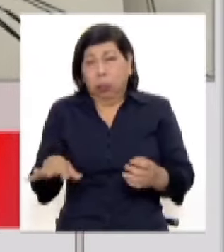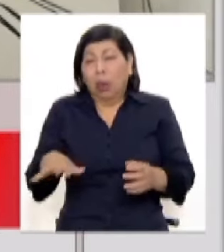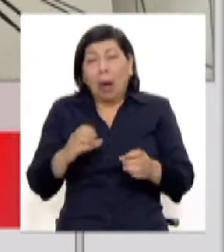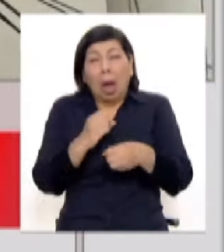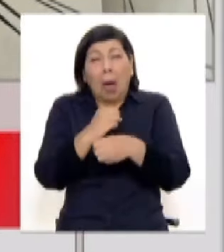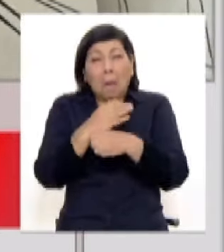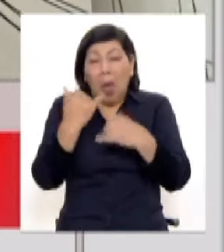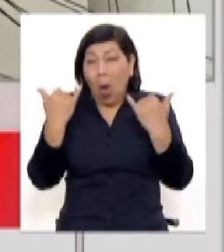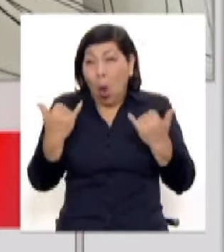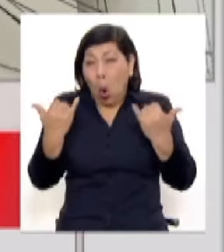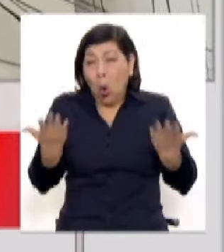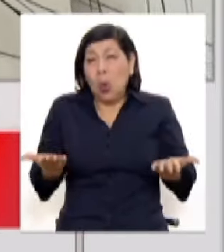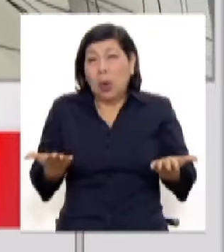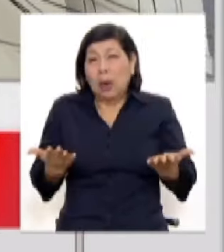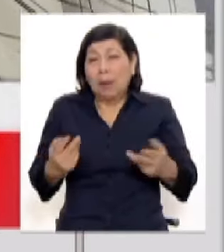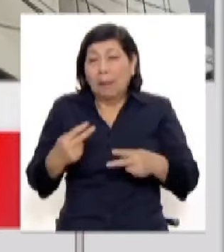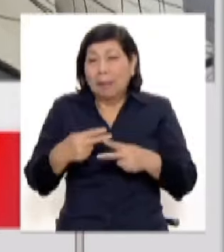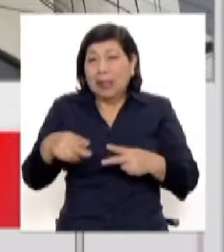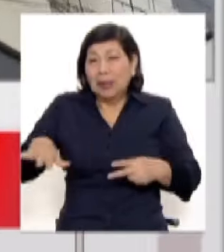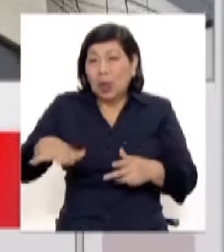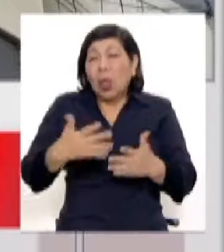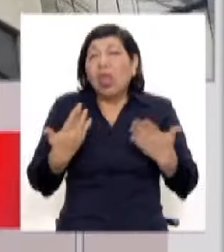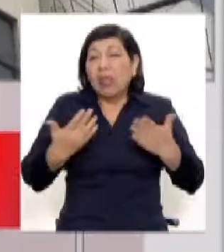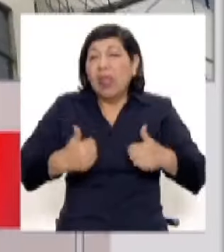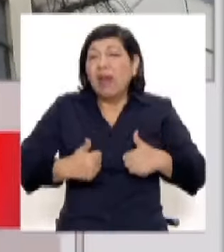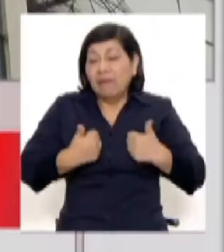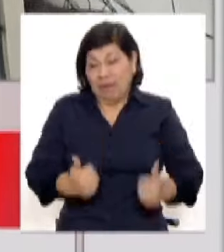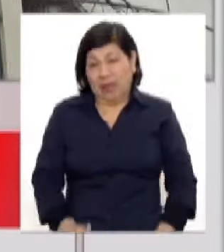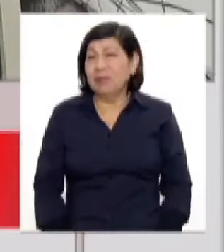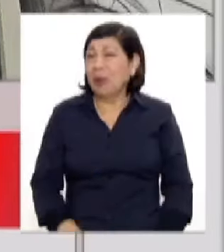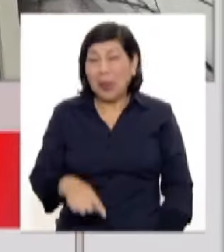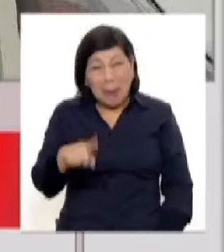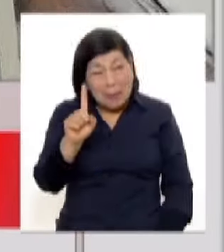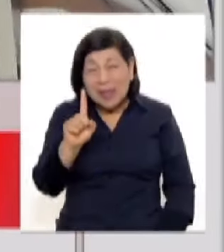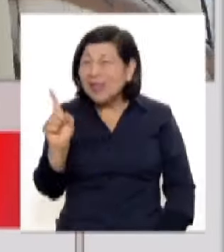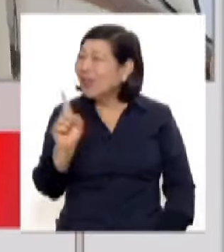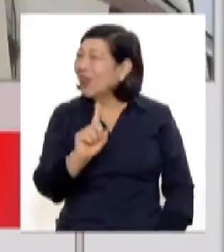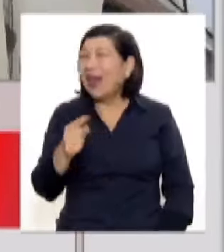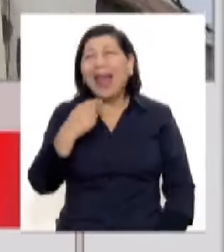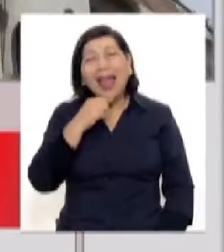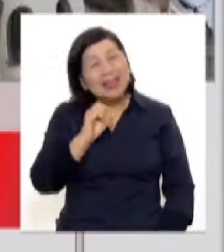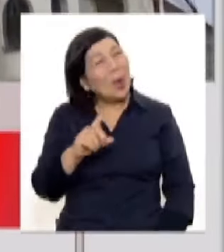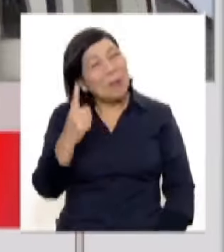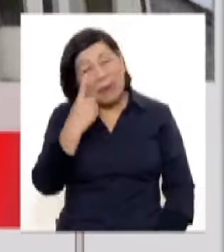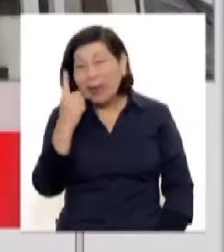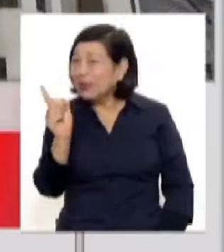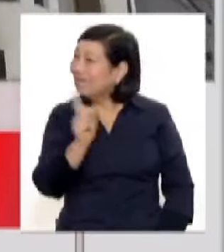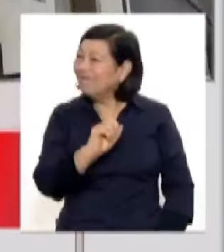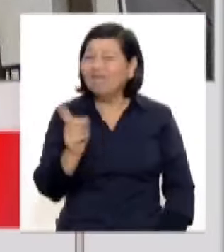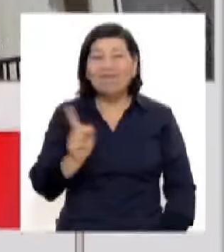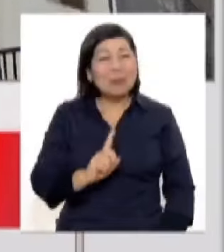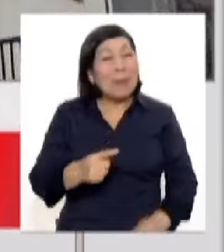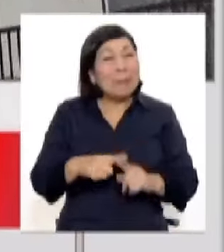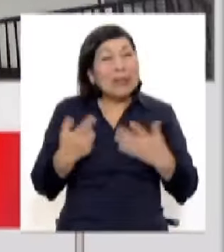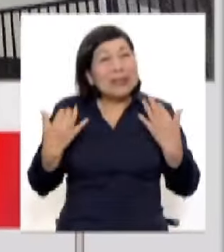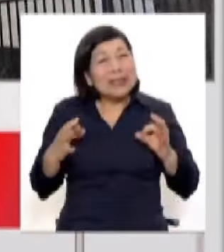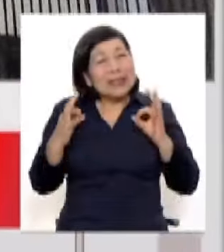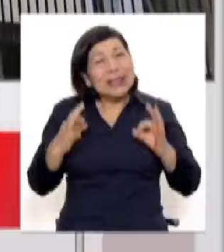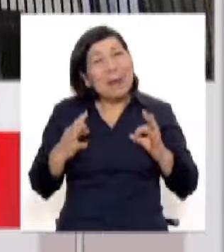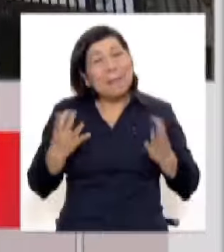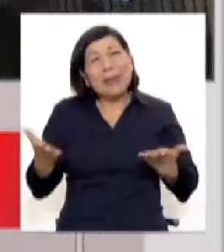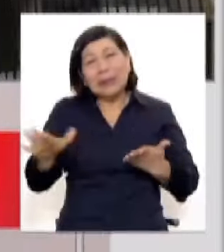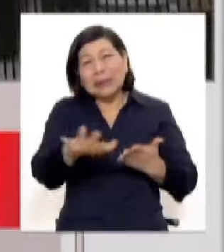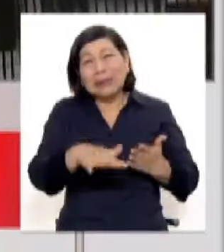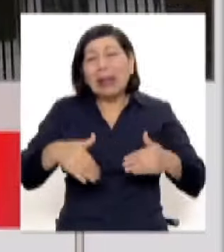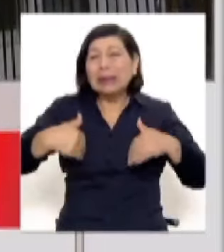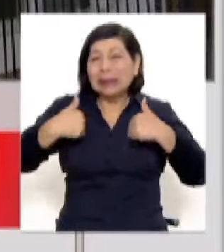durante la madrugada de hoy entre los vecinos de esta zona. Cabe resaltar que no es la primera vez, según hemos podido conocer, que ocurren este tipo de hechos